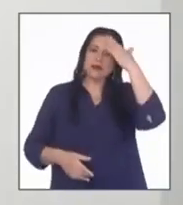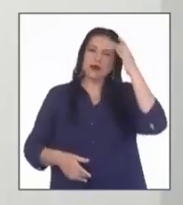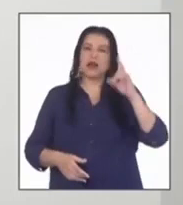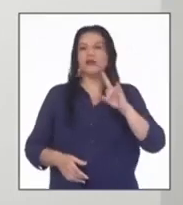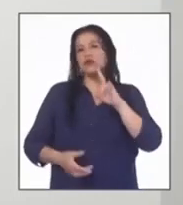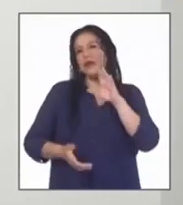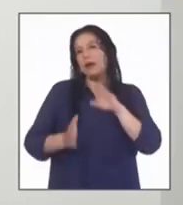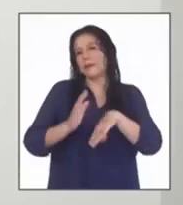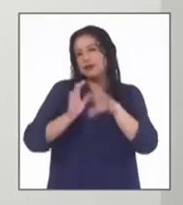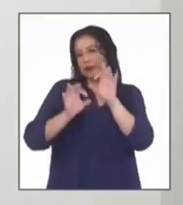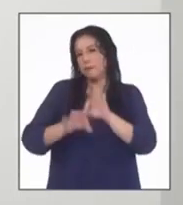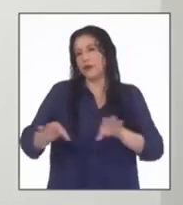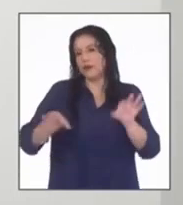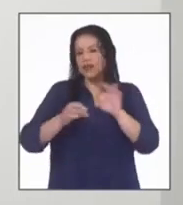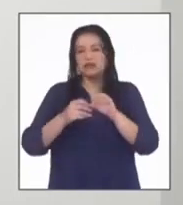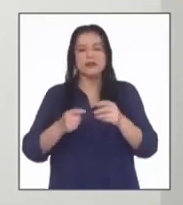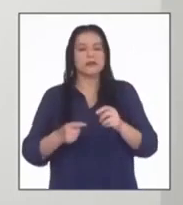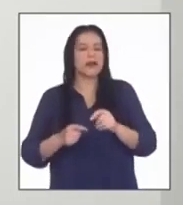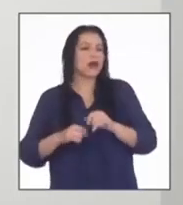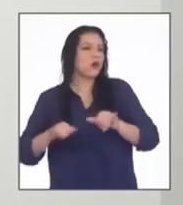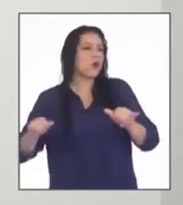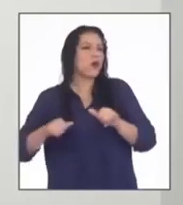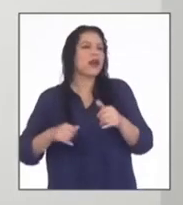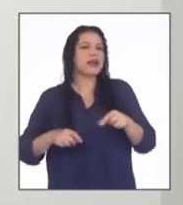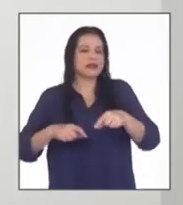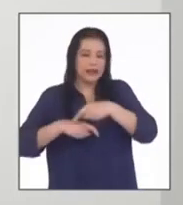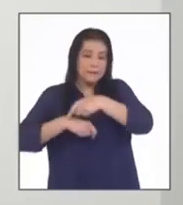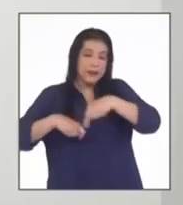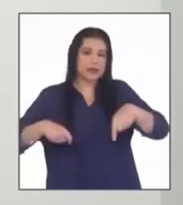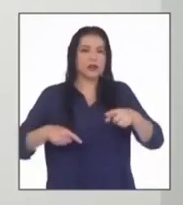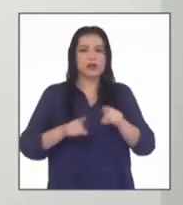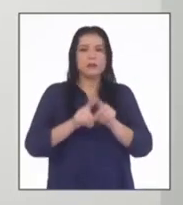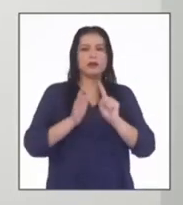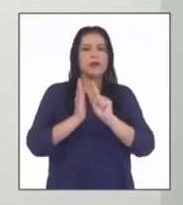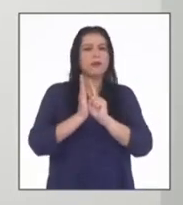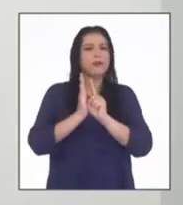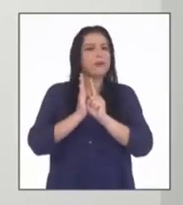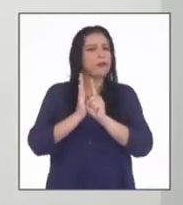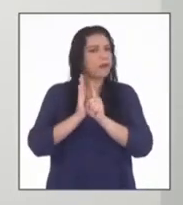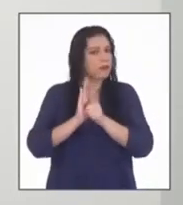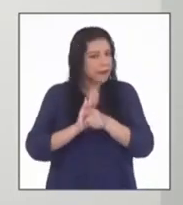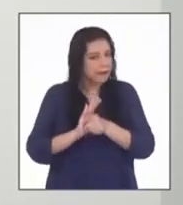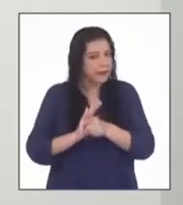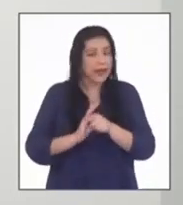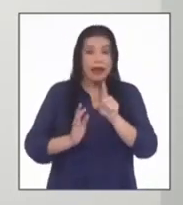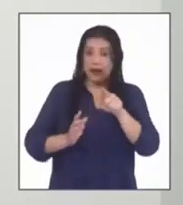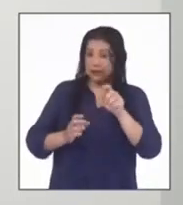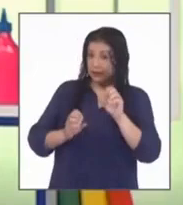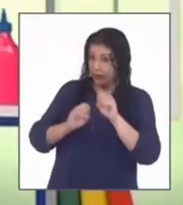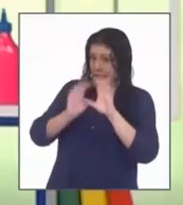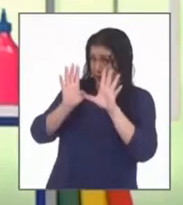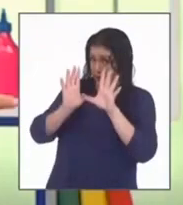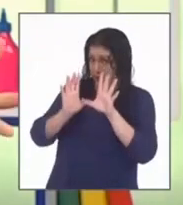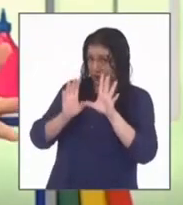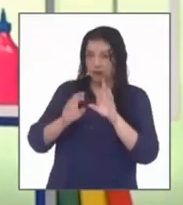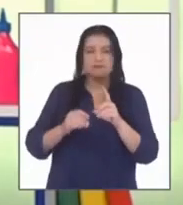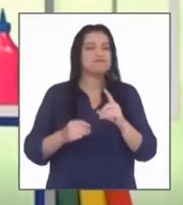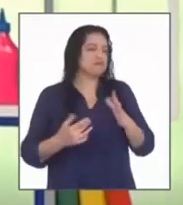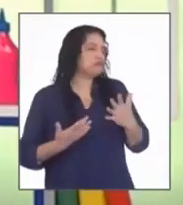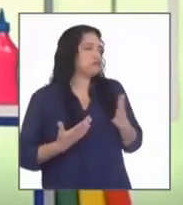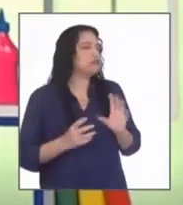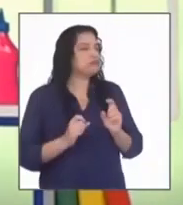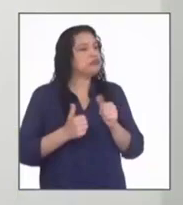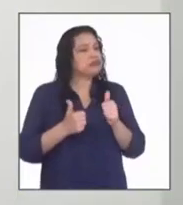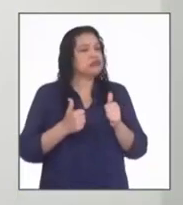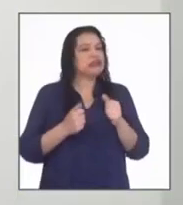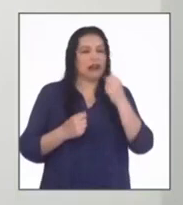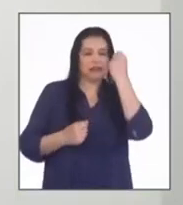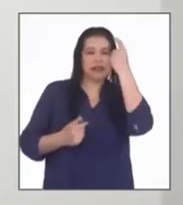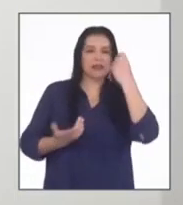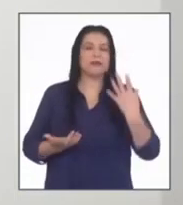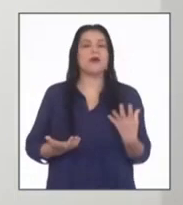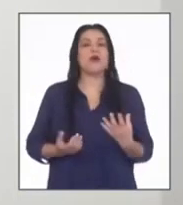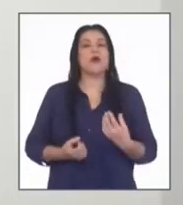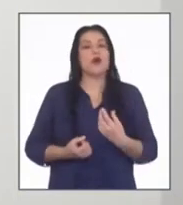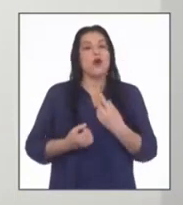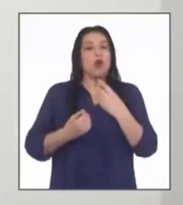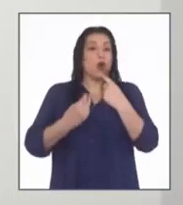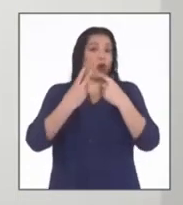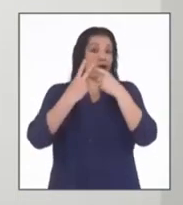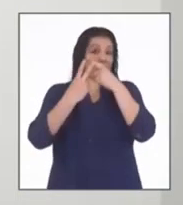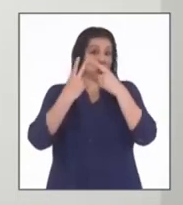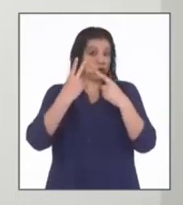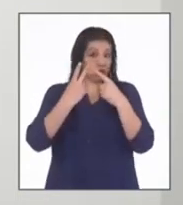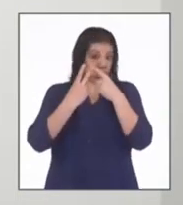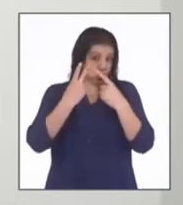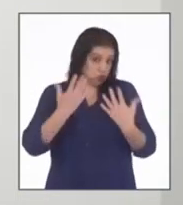principales para medirlas son el metro y el segundo. ¿Hasta ahí todo bien? Por supuesto, profesora. Cuando dos